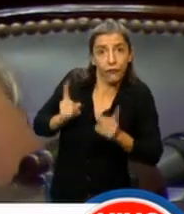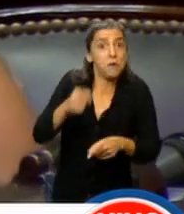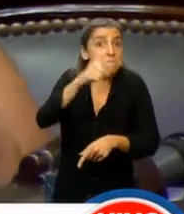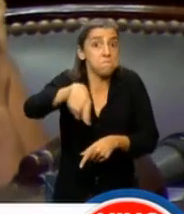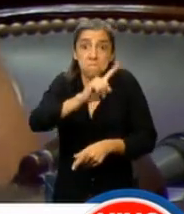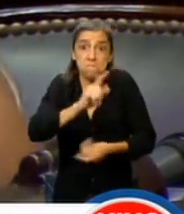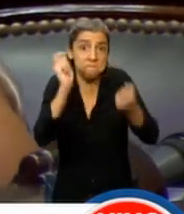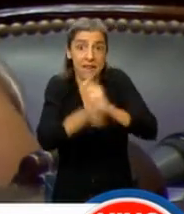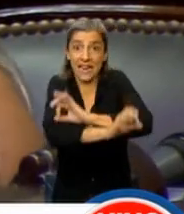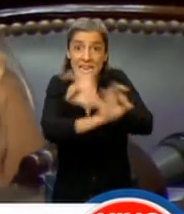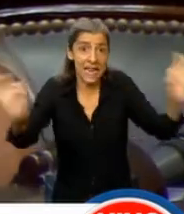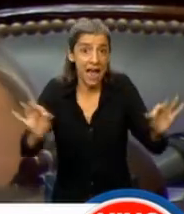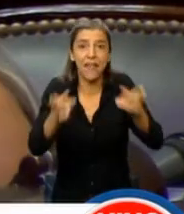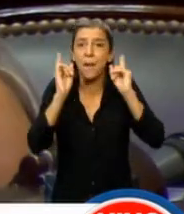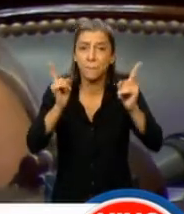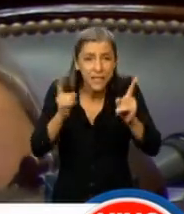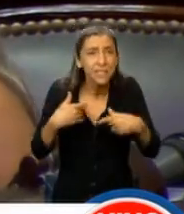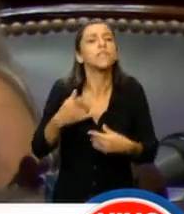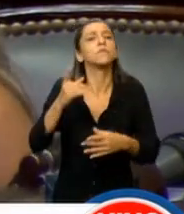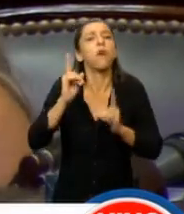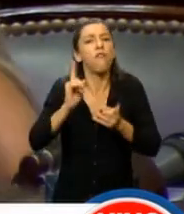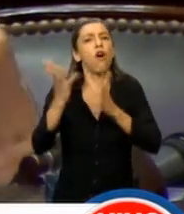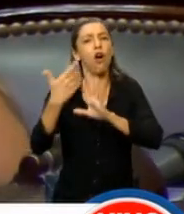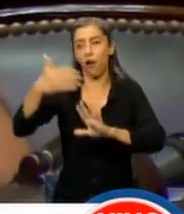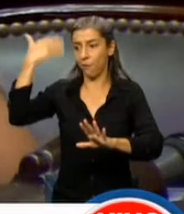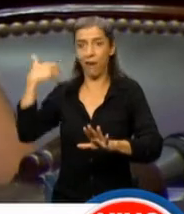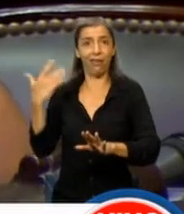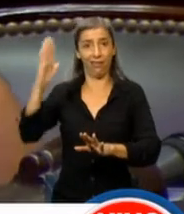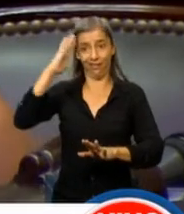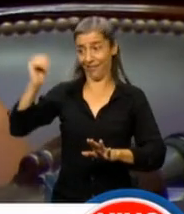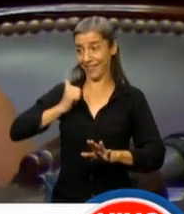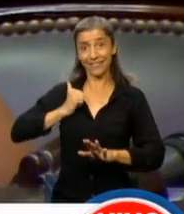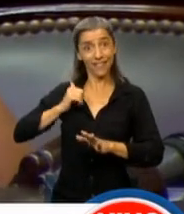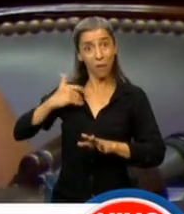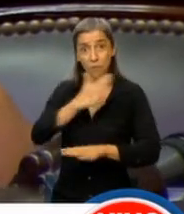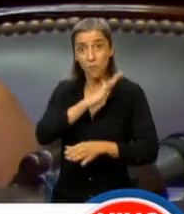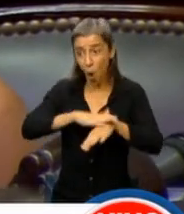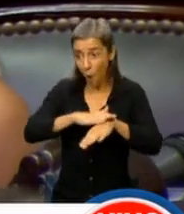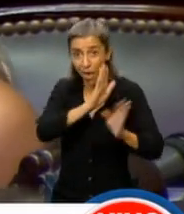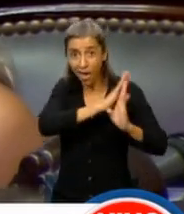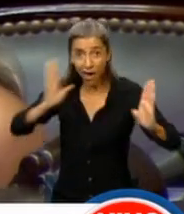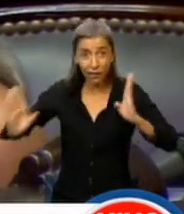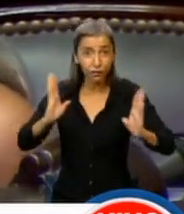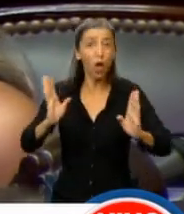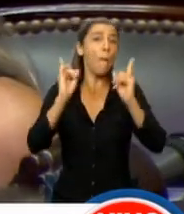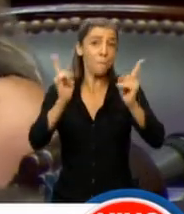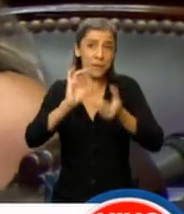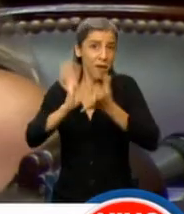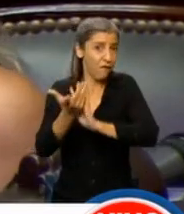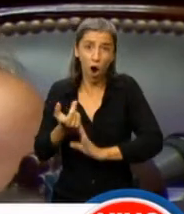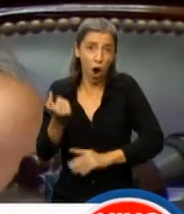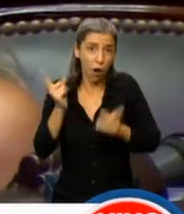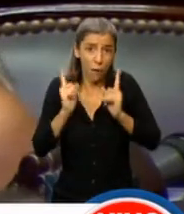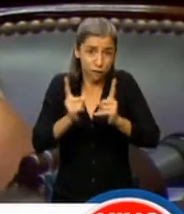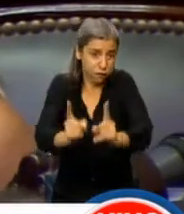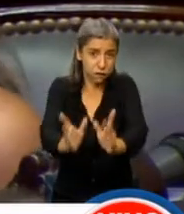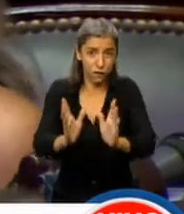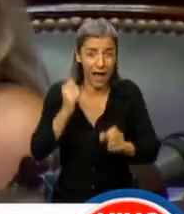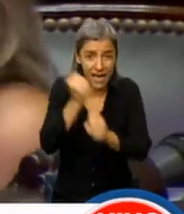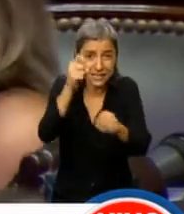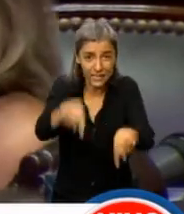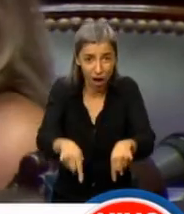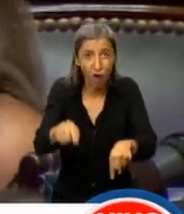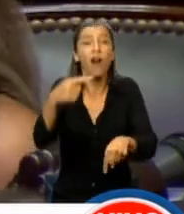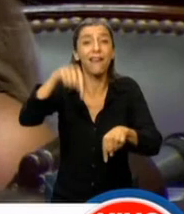en pie el andamiaje jurídico que dejó la dictadura. ¿Y por qué es importante destacarlo? Porque esos dólares que se fugan, se fugaron un